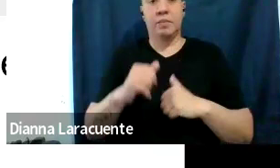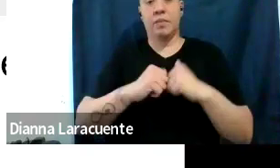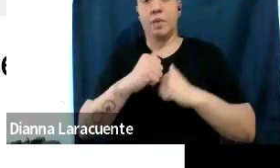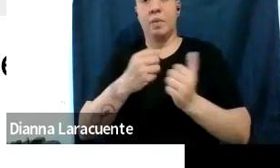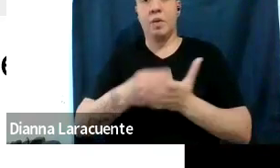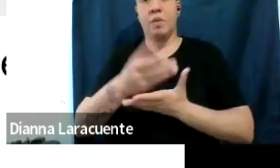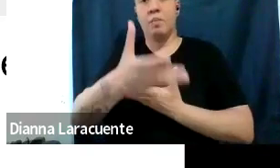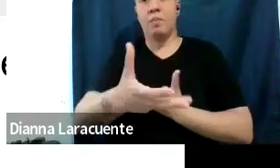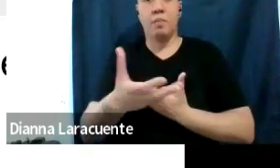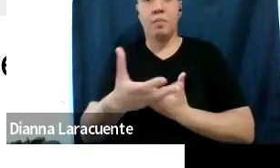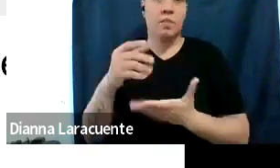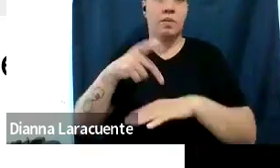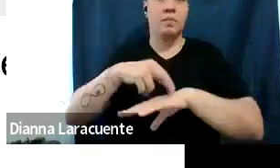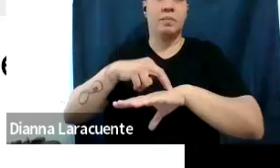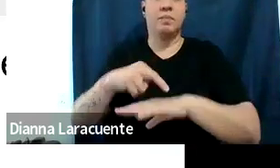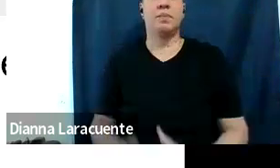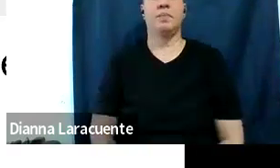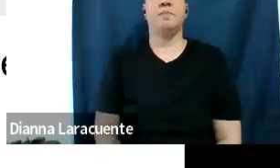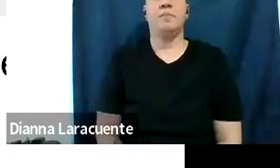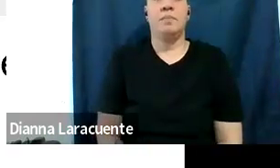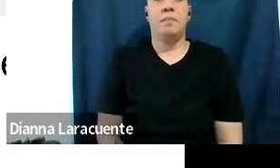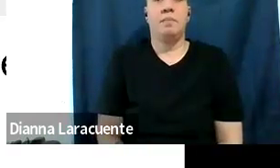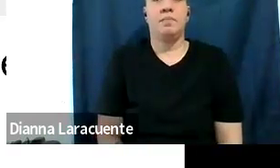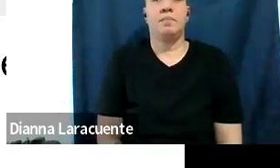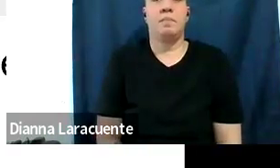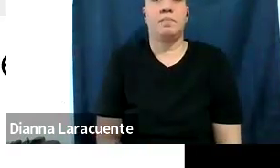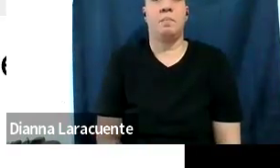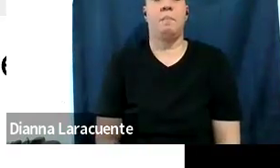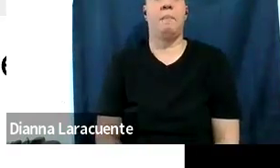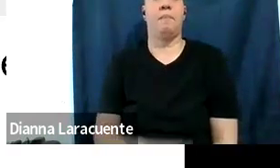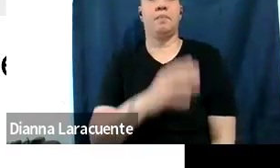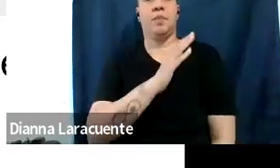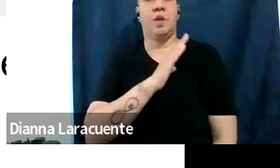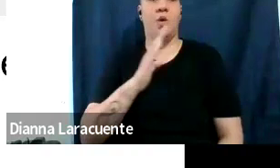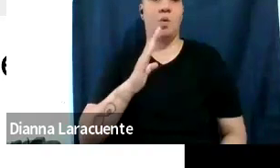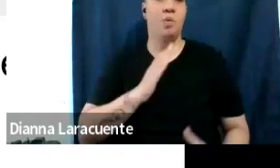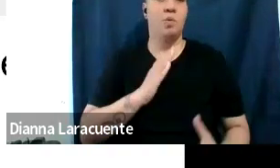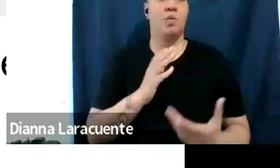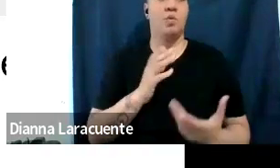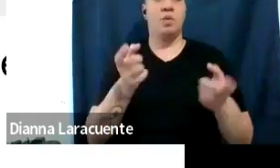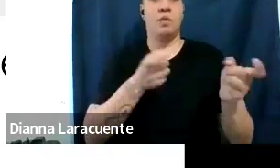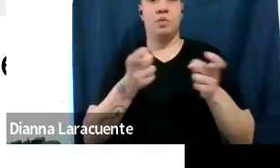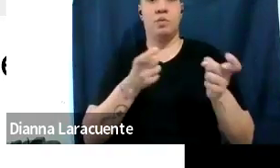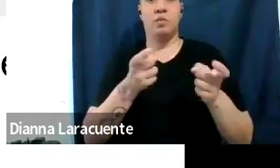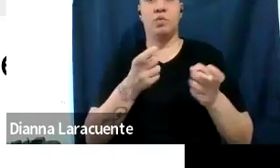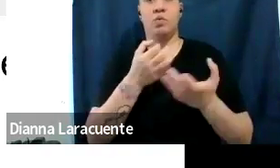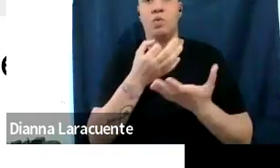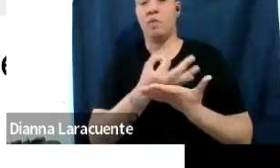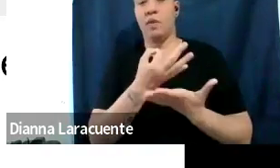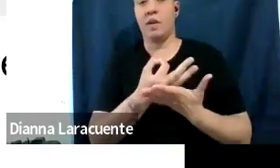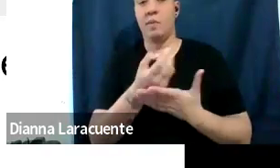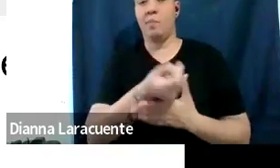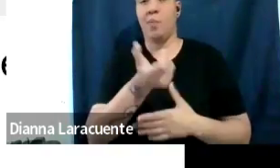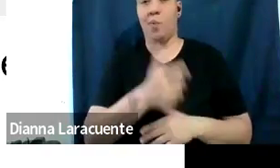Puerto Rico. ¿Ah? Una junta de control fiscal es poco. Este hombre ya le quitaron todos los